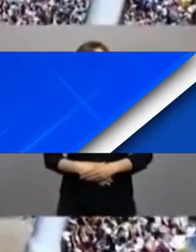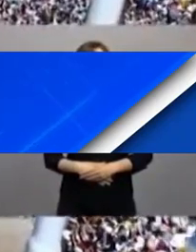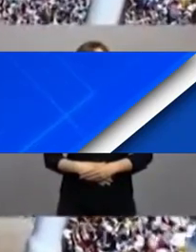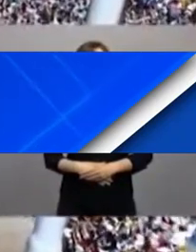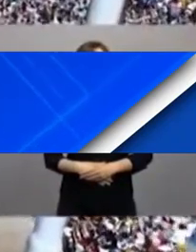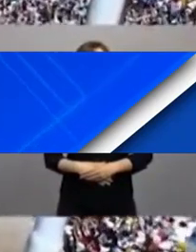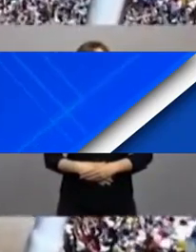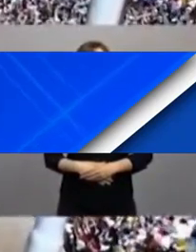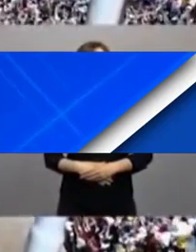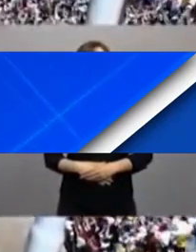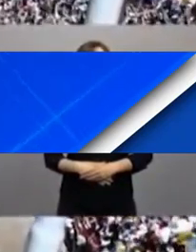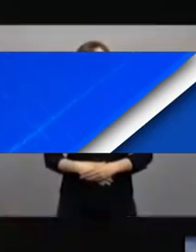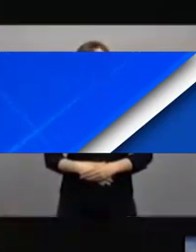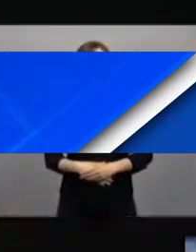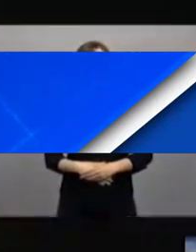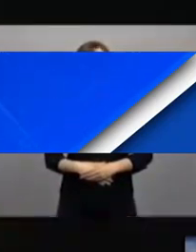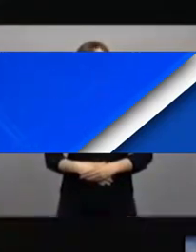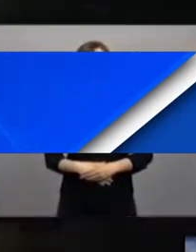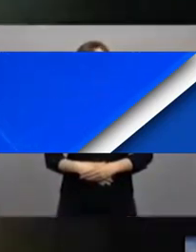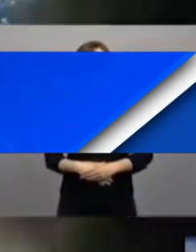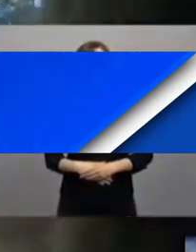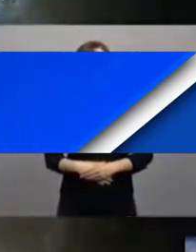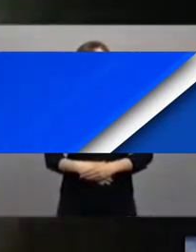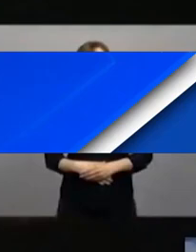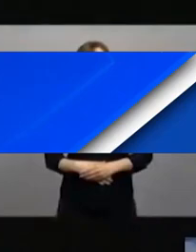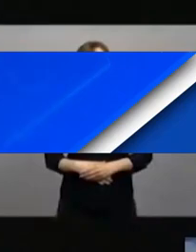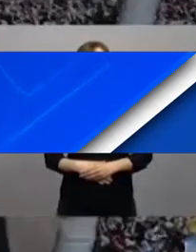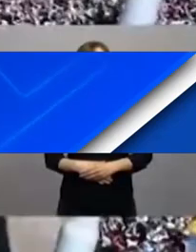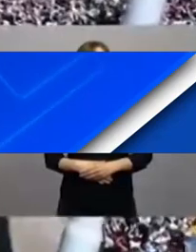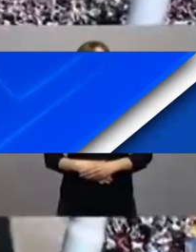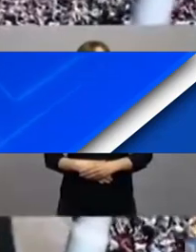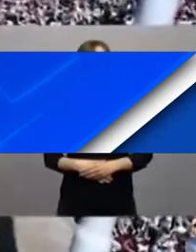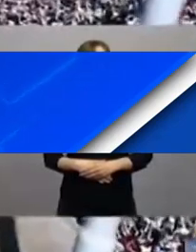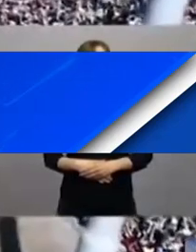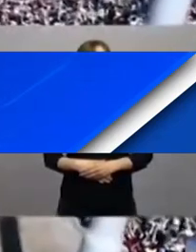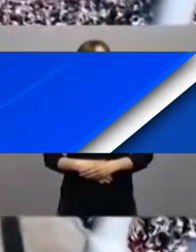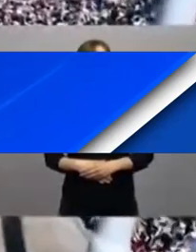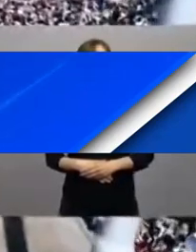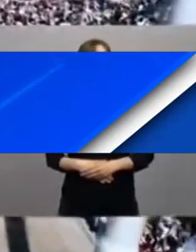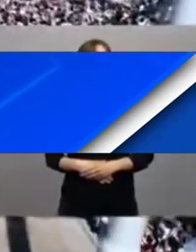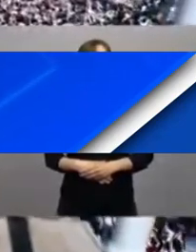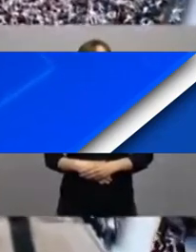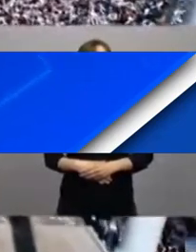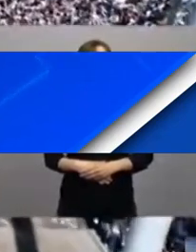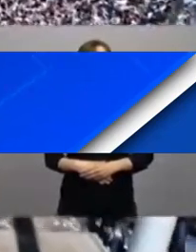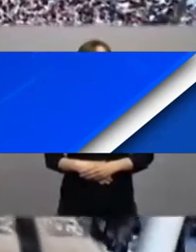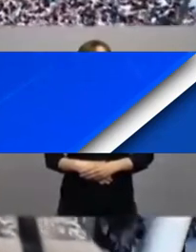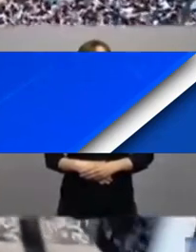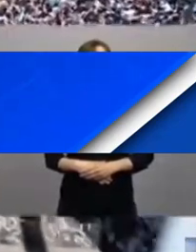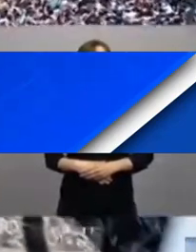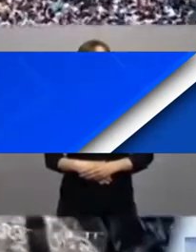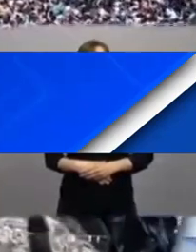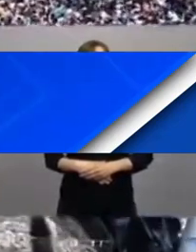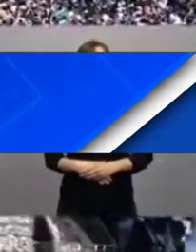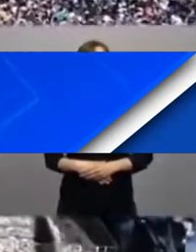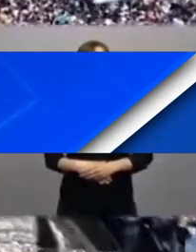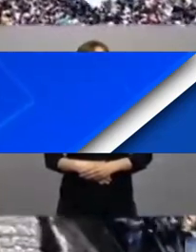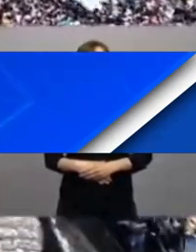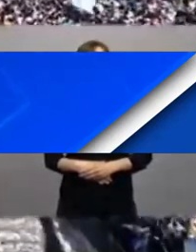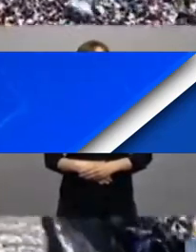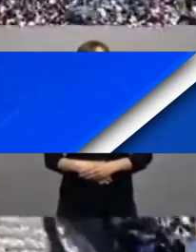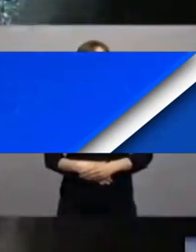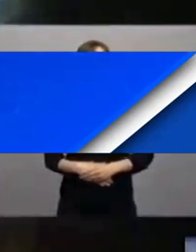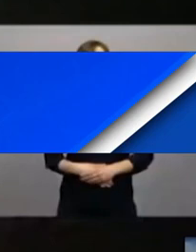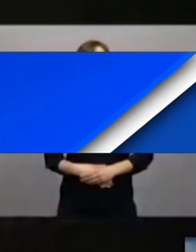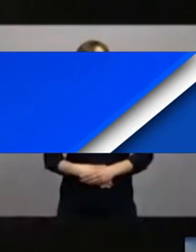de la Asamblea Nacional, donde se le entregó el poder, y luego se